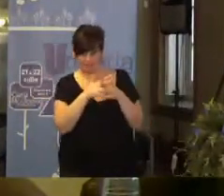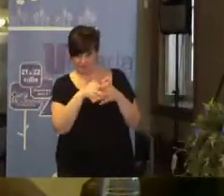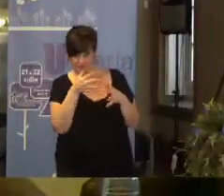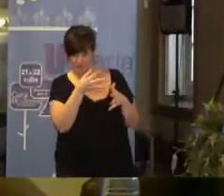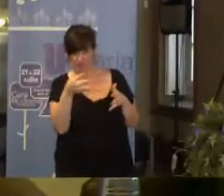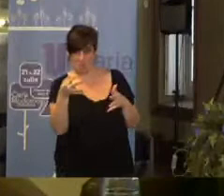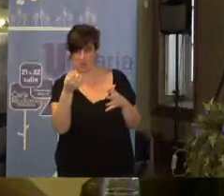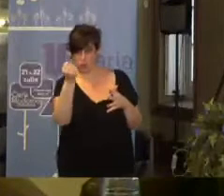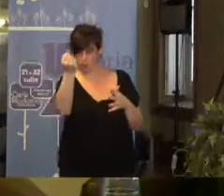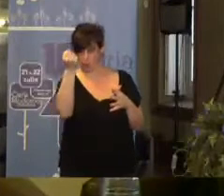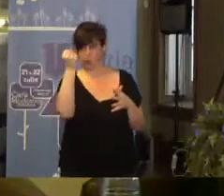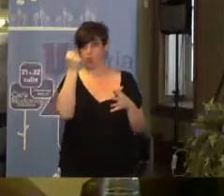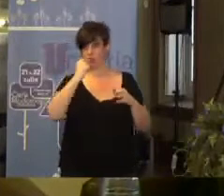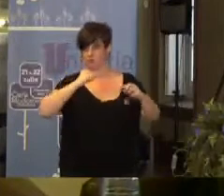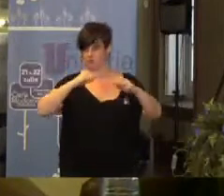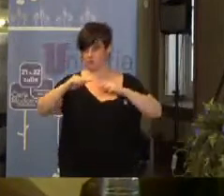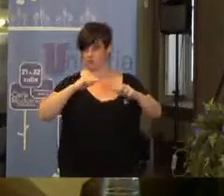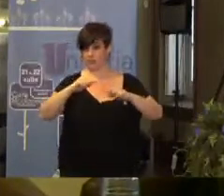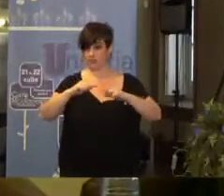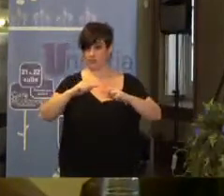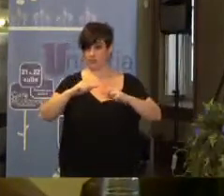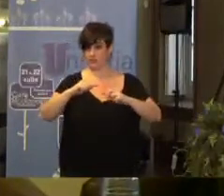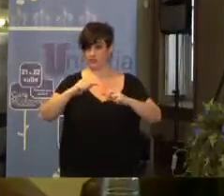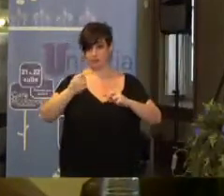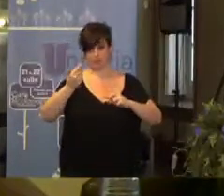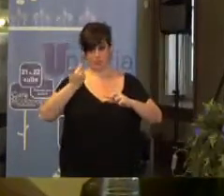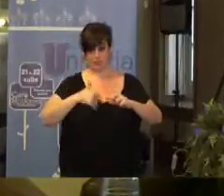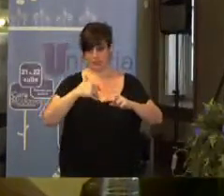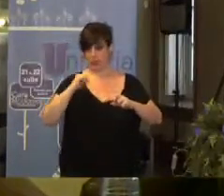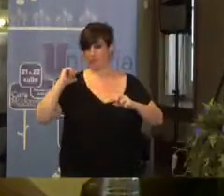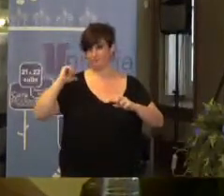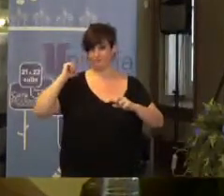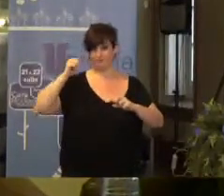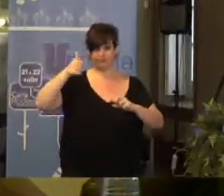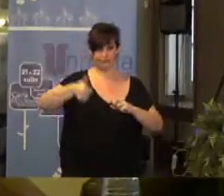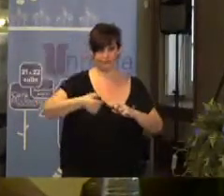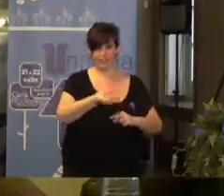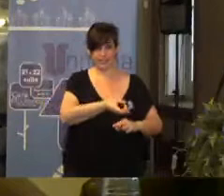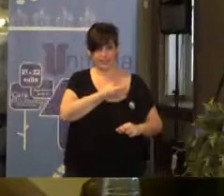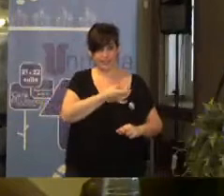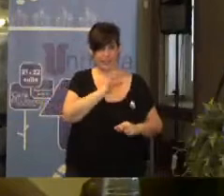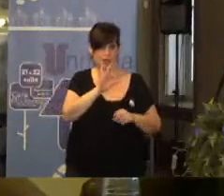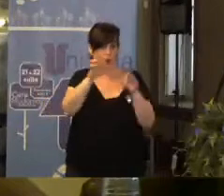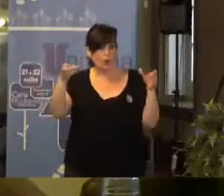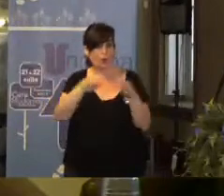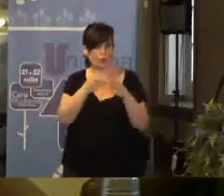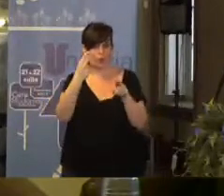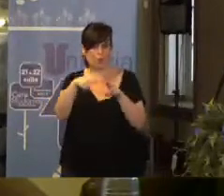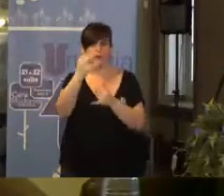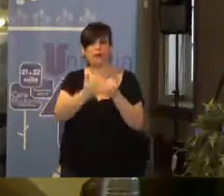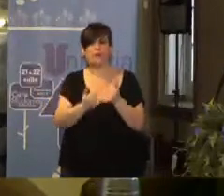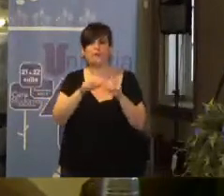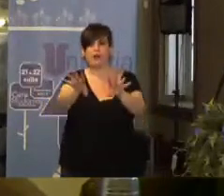cúpulas dirixentes estiveron tanto de sindicatos como de organizacións políticas sempre nas mans de